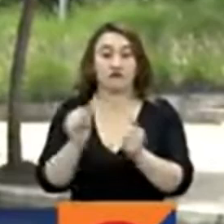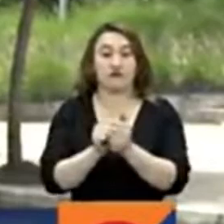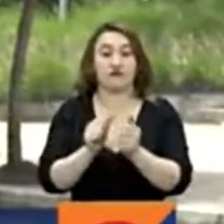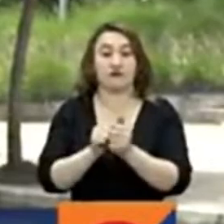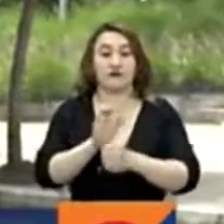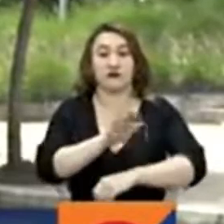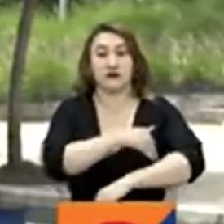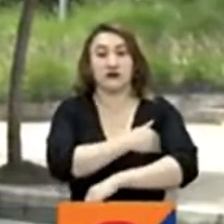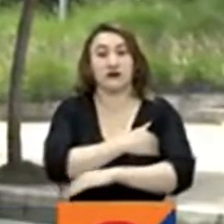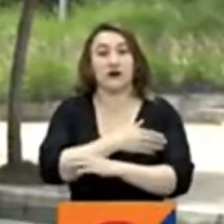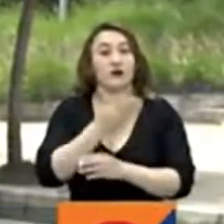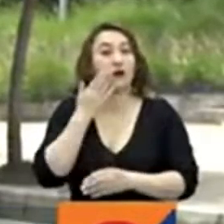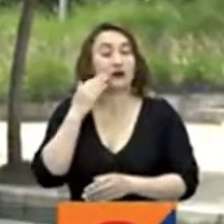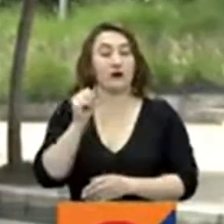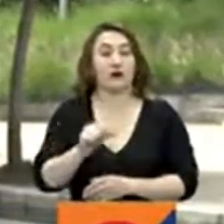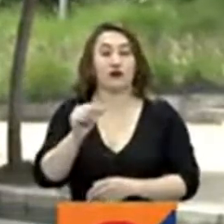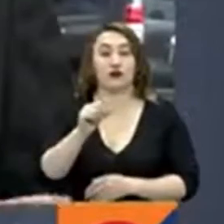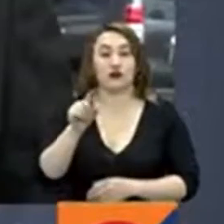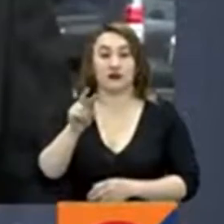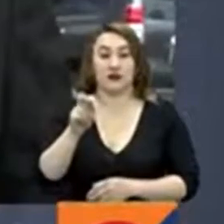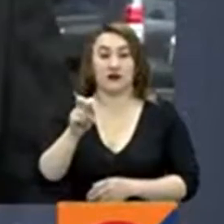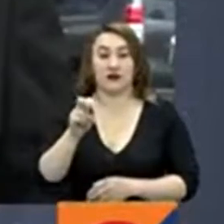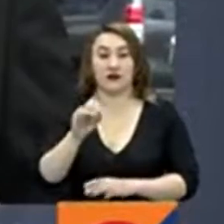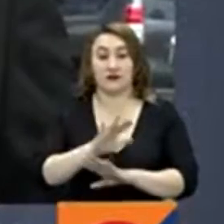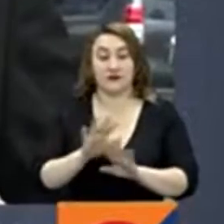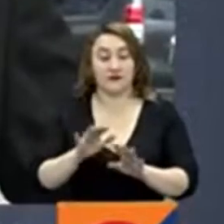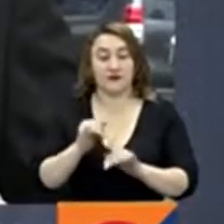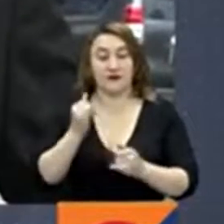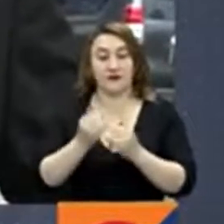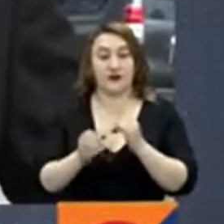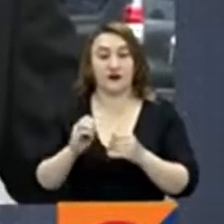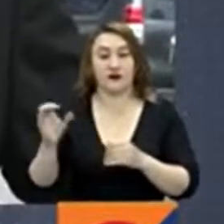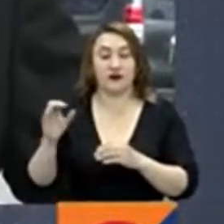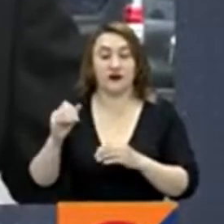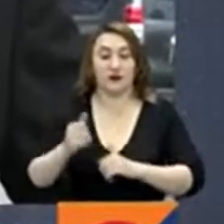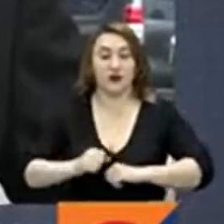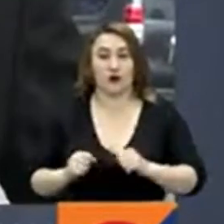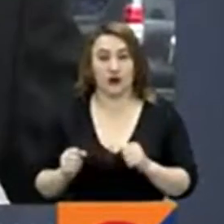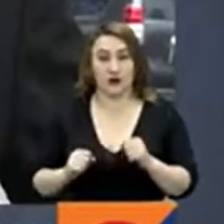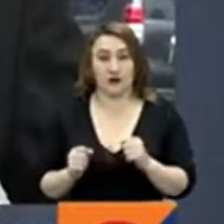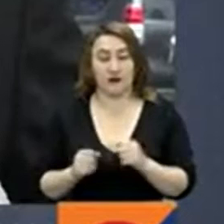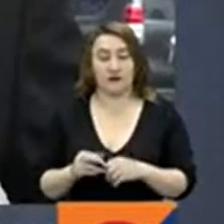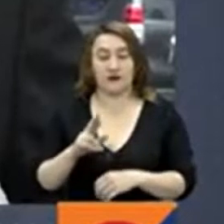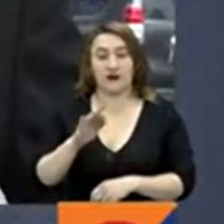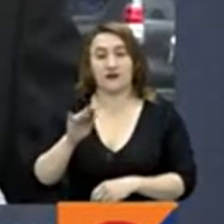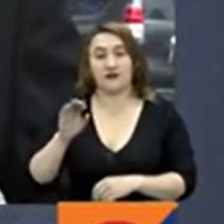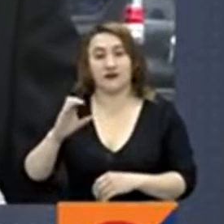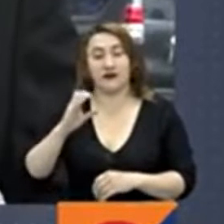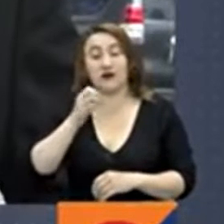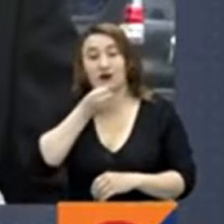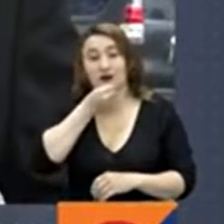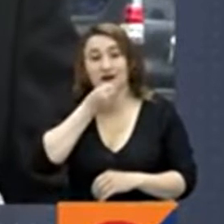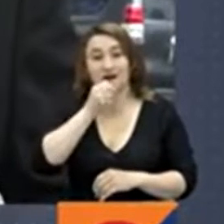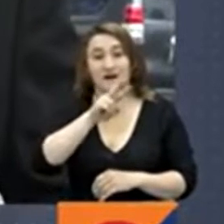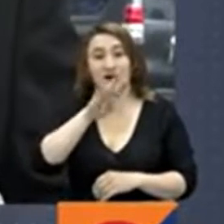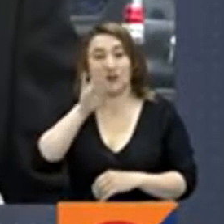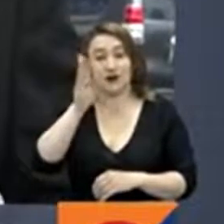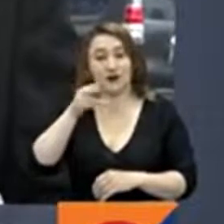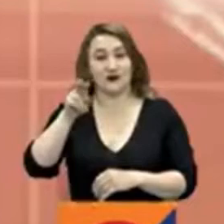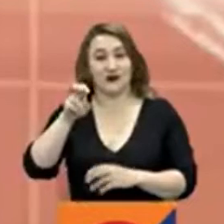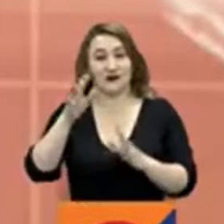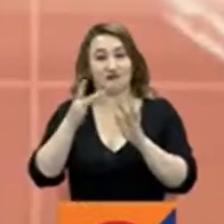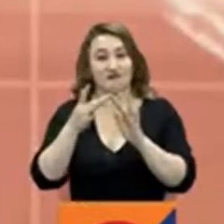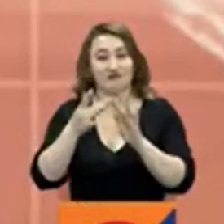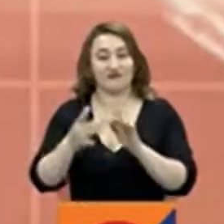del próximo 7 de agosto. Carolina, eso es todo por el momento. Desde el occidente de Bogotá, John López, RTVC Noticias Conectados 24/7. John,